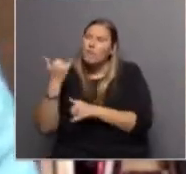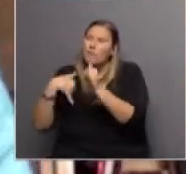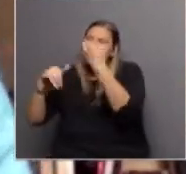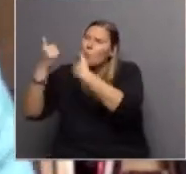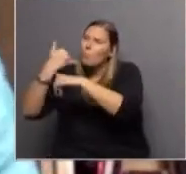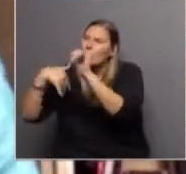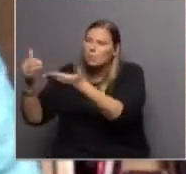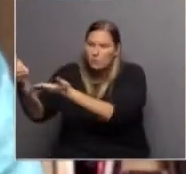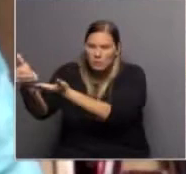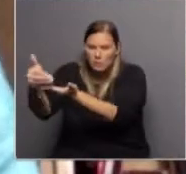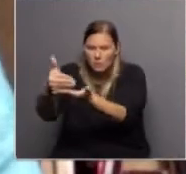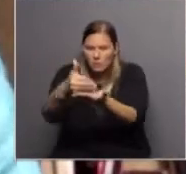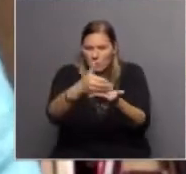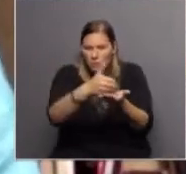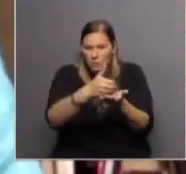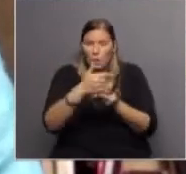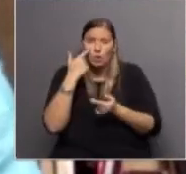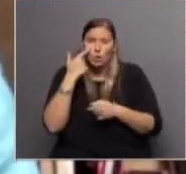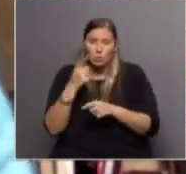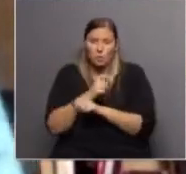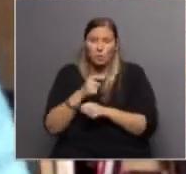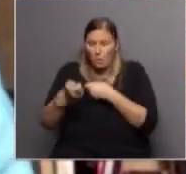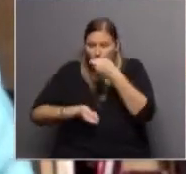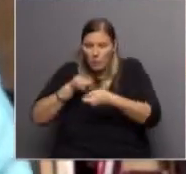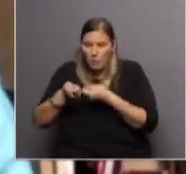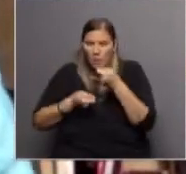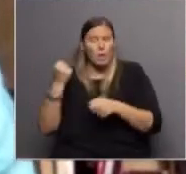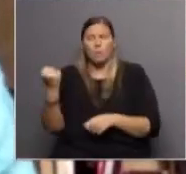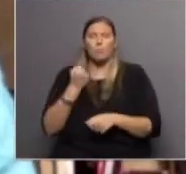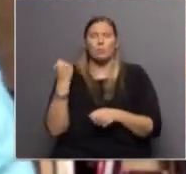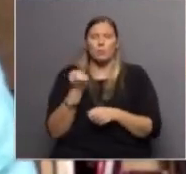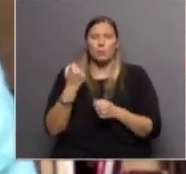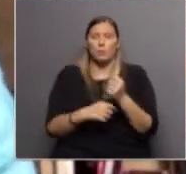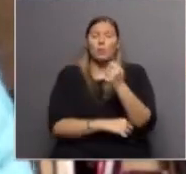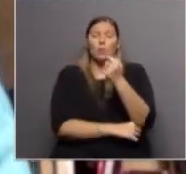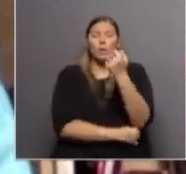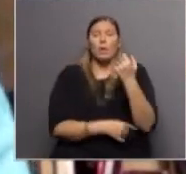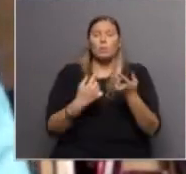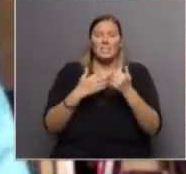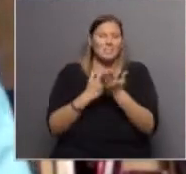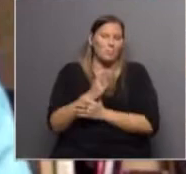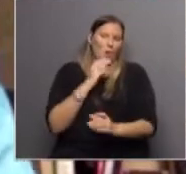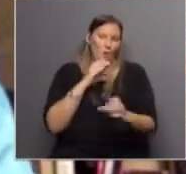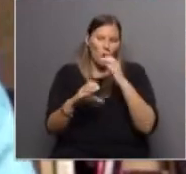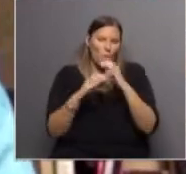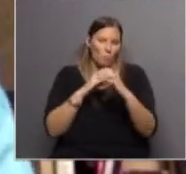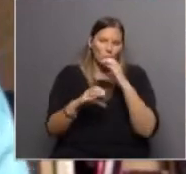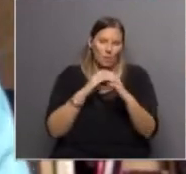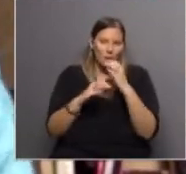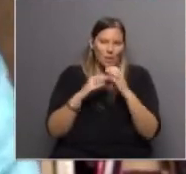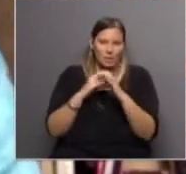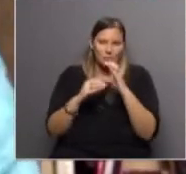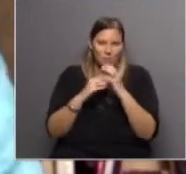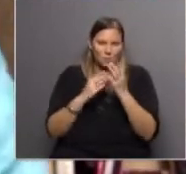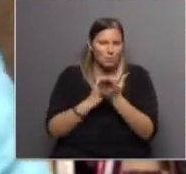mayor cantidad de conocimiento posible que se pueda aportar es muy importante. Entonces, siempre hay una comunicación muy fluida con todo